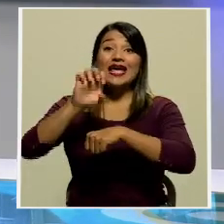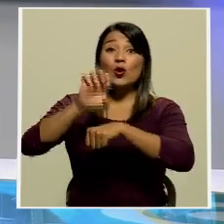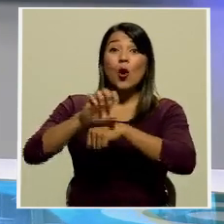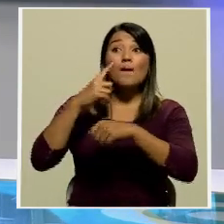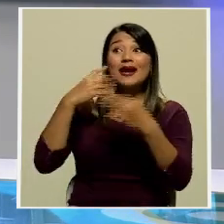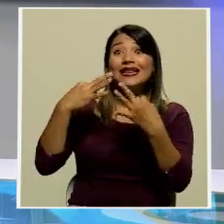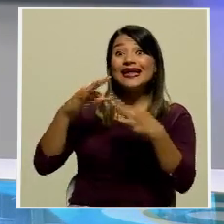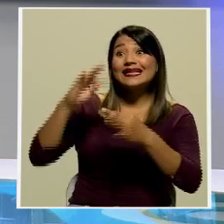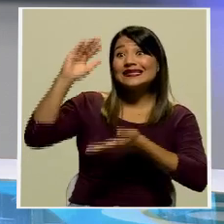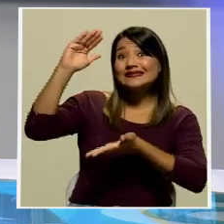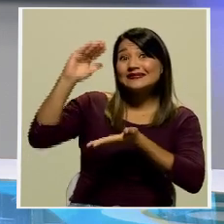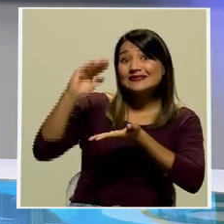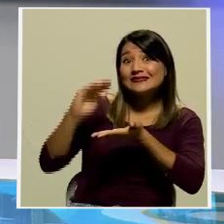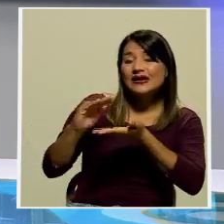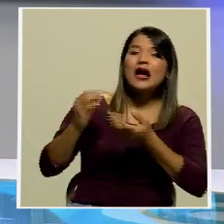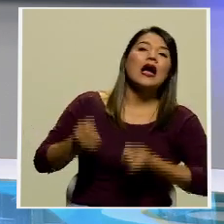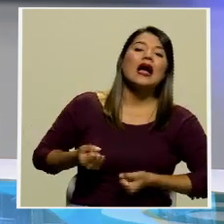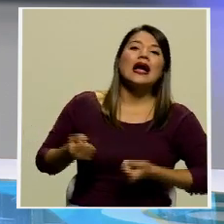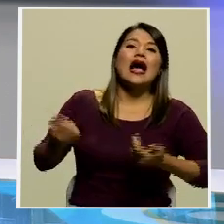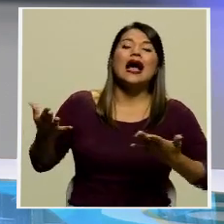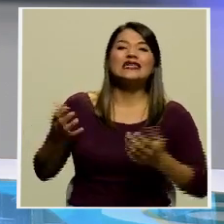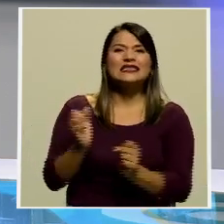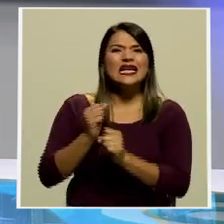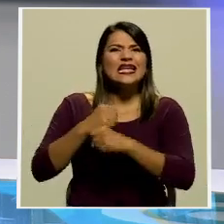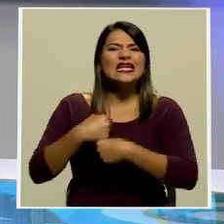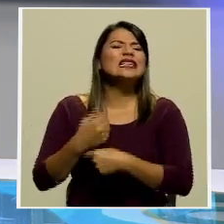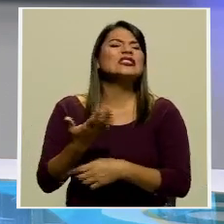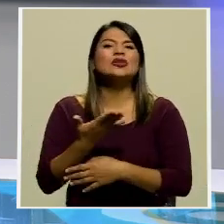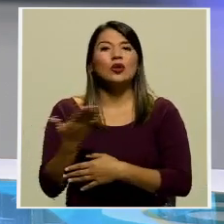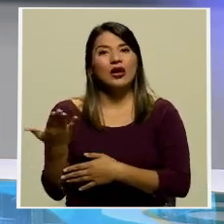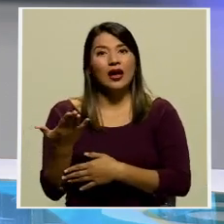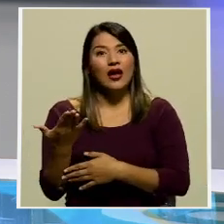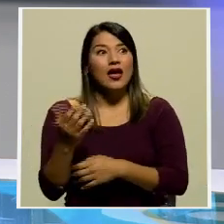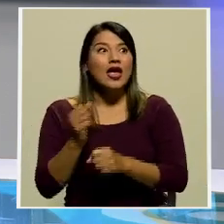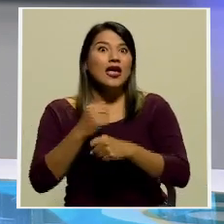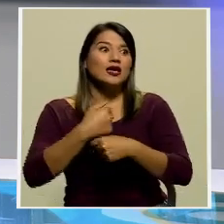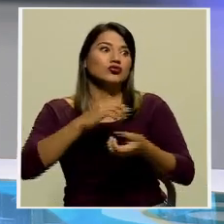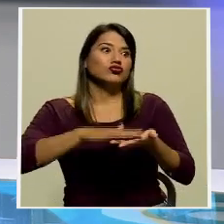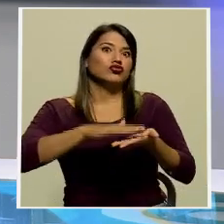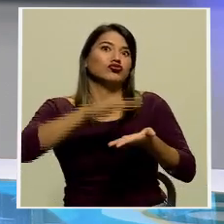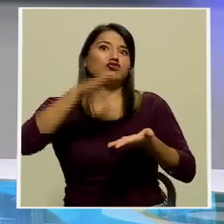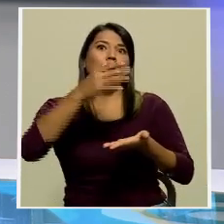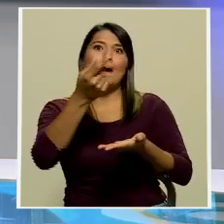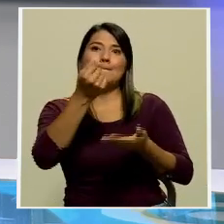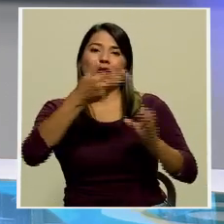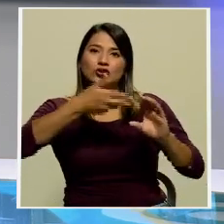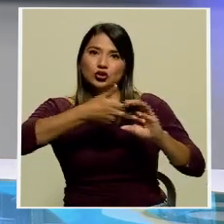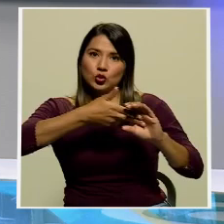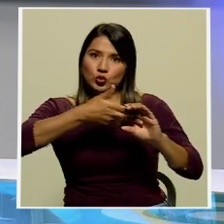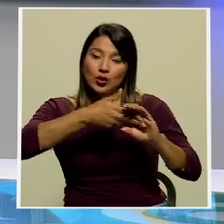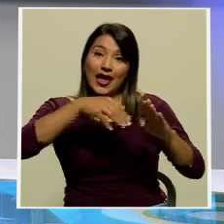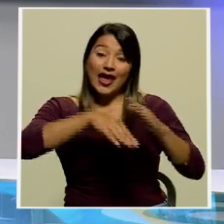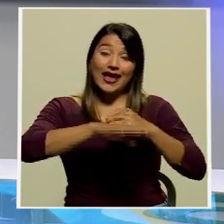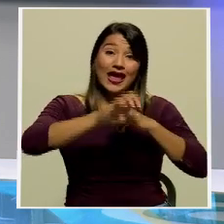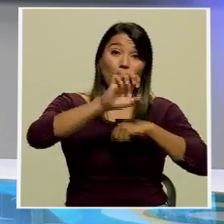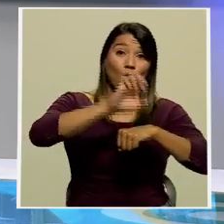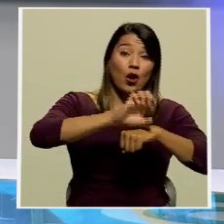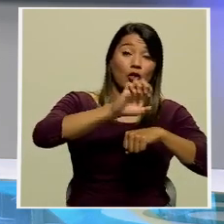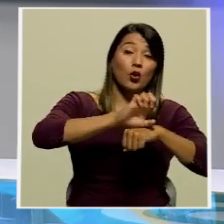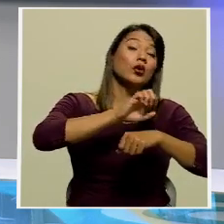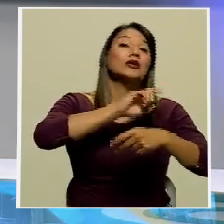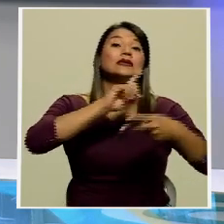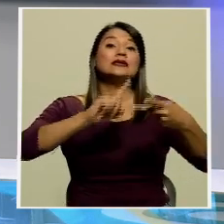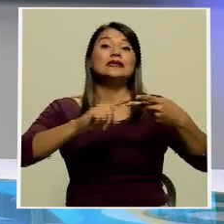gasto público provocaron fuertes aumentos en el precio de los combustibles en Ecuador y